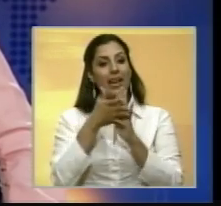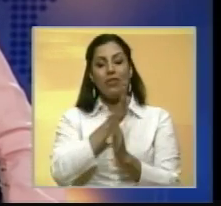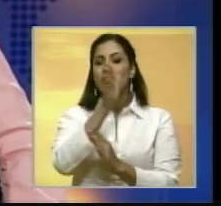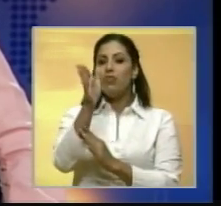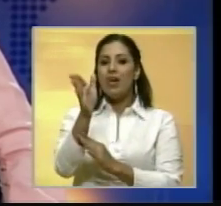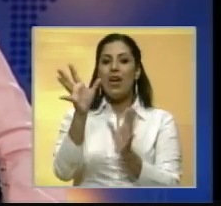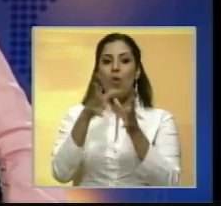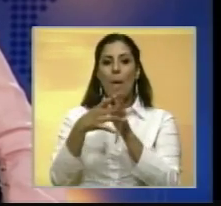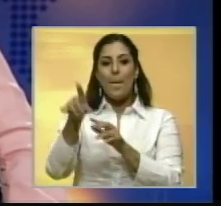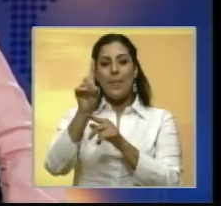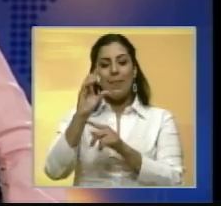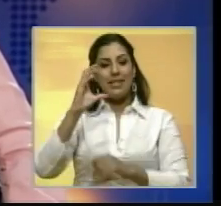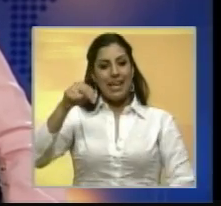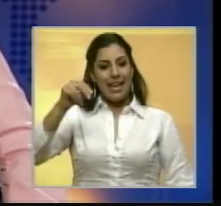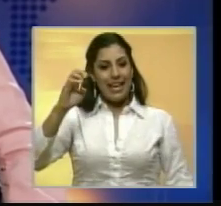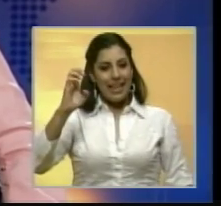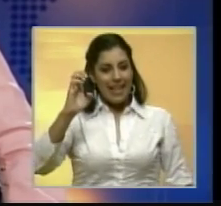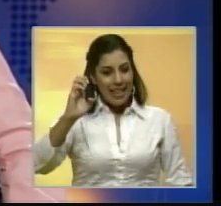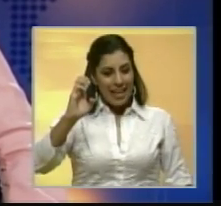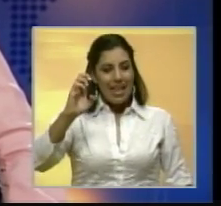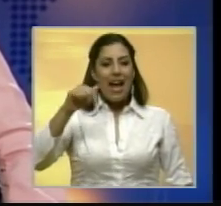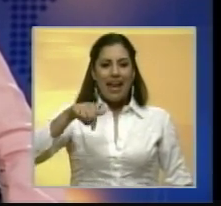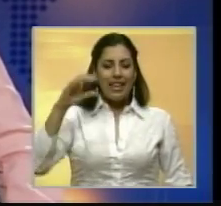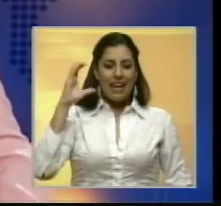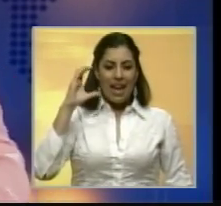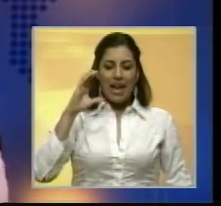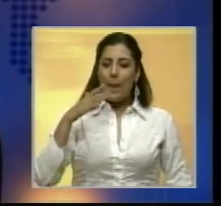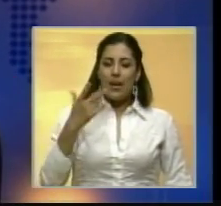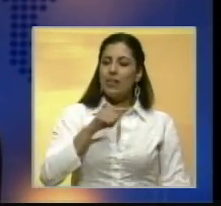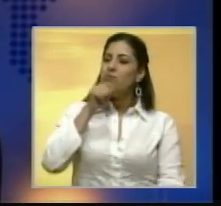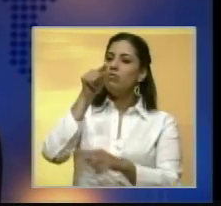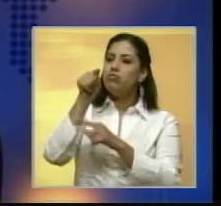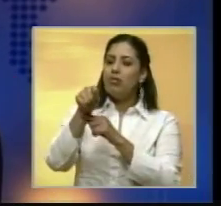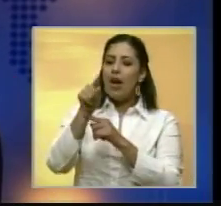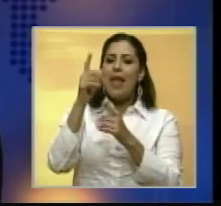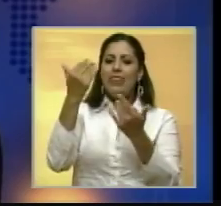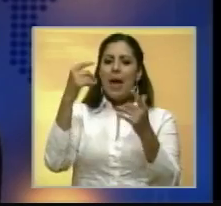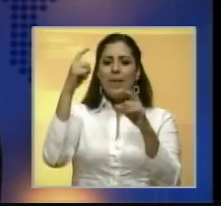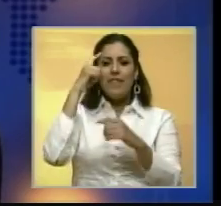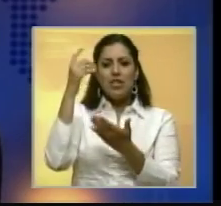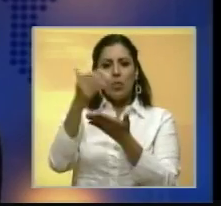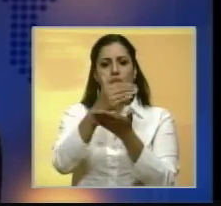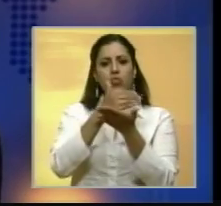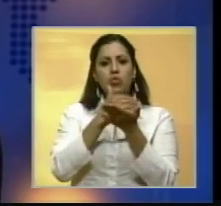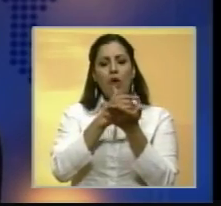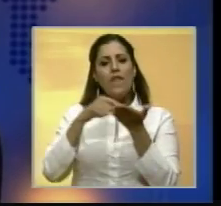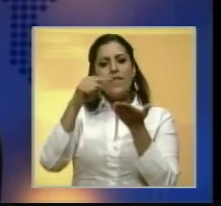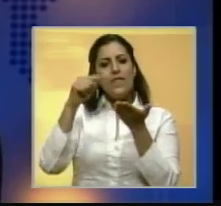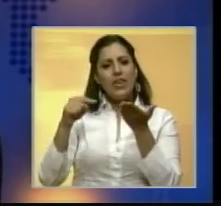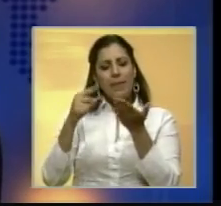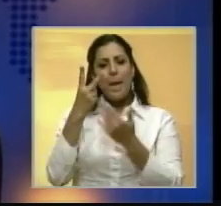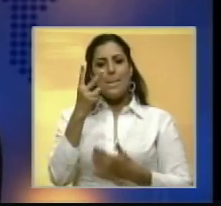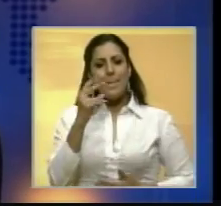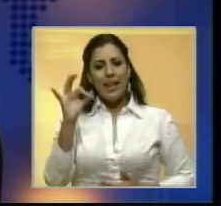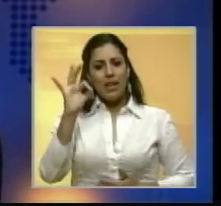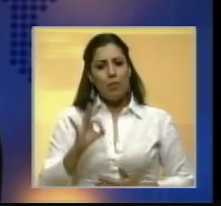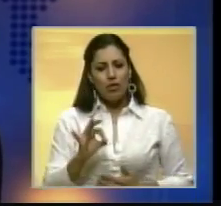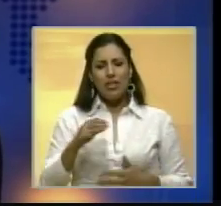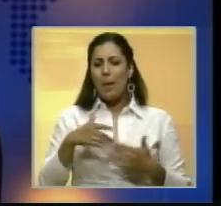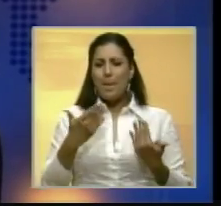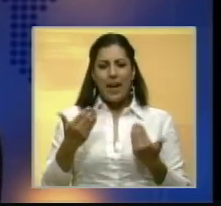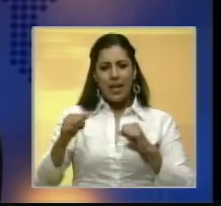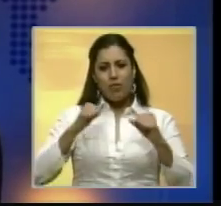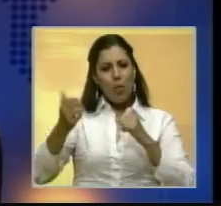asistieron a la sede principal del Consejo Nacional Electoral aquí en Caracas para exigir al ente la fecha de recolección del 20% de las firmas para